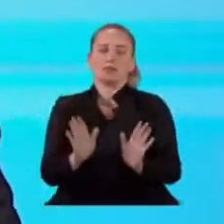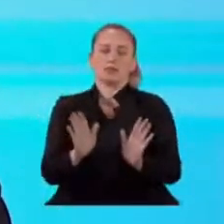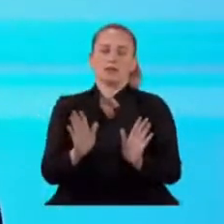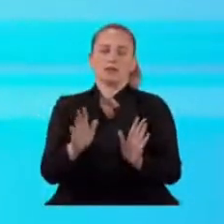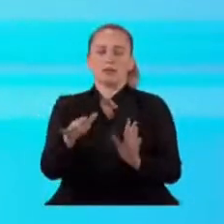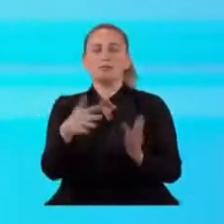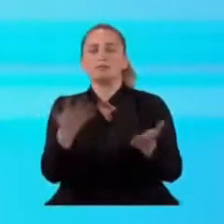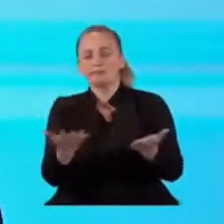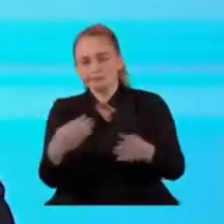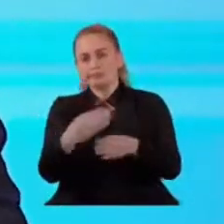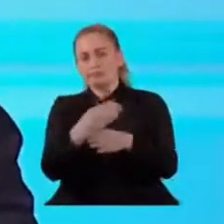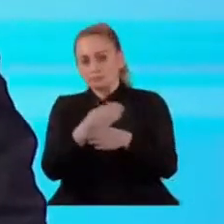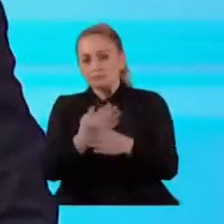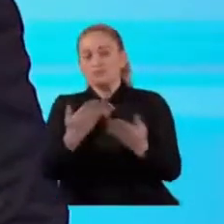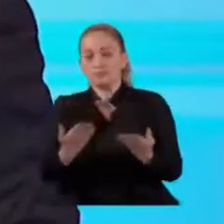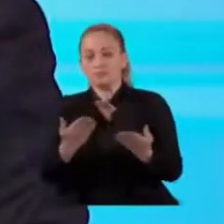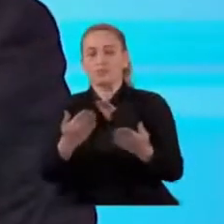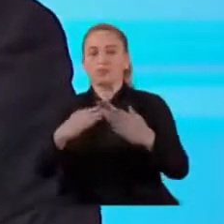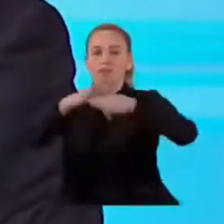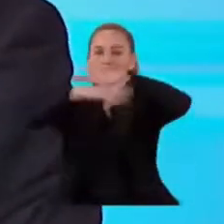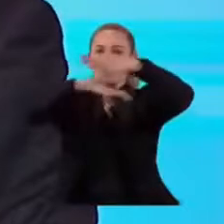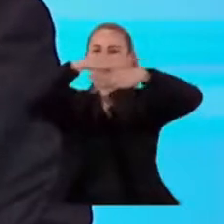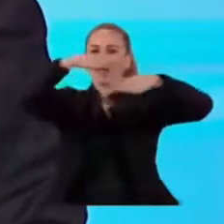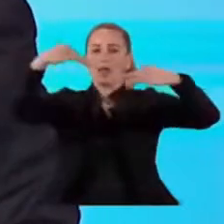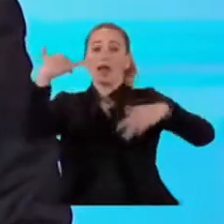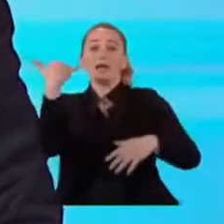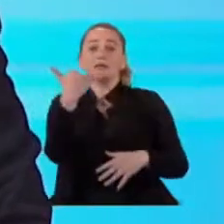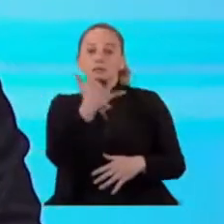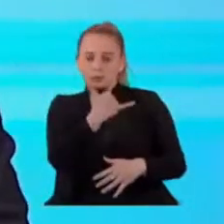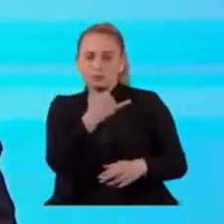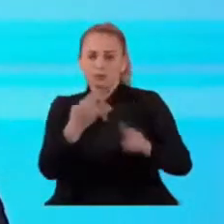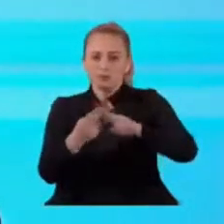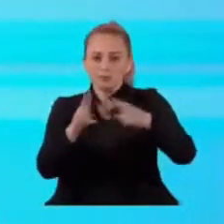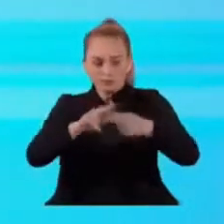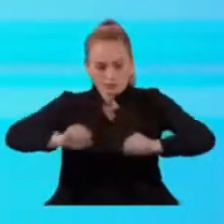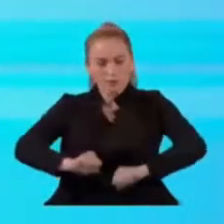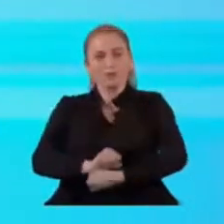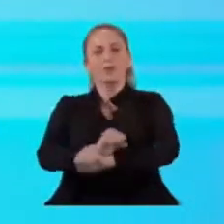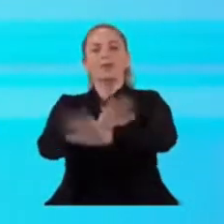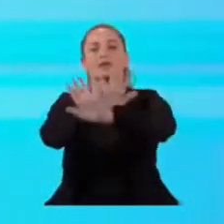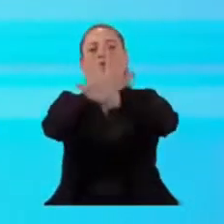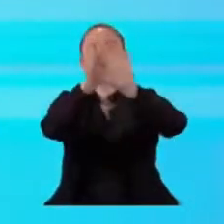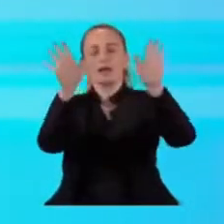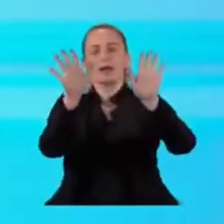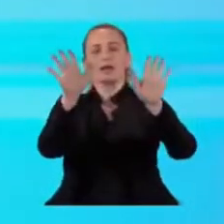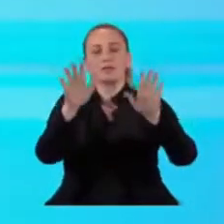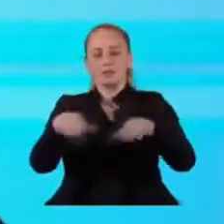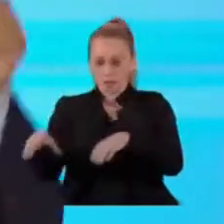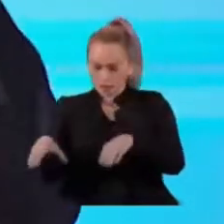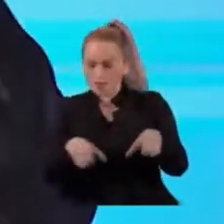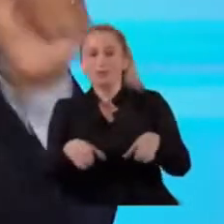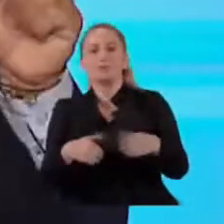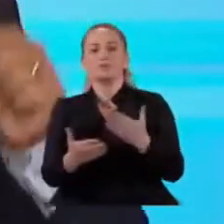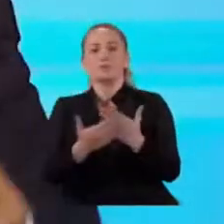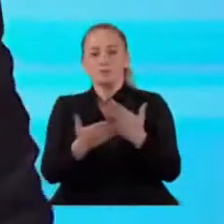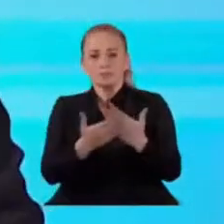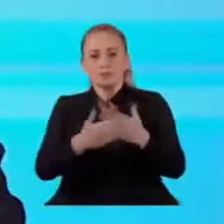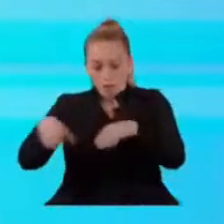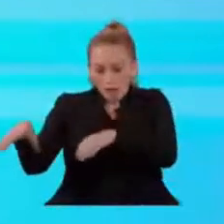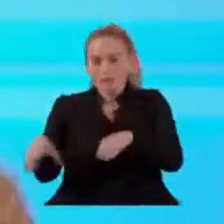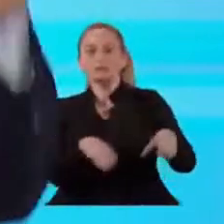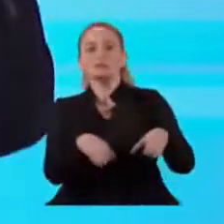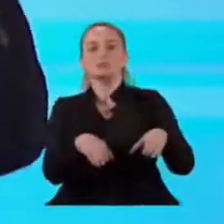borrascosas, está el azul inmutable y transparente de los hechos. Es con